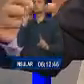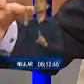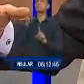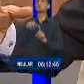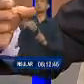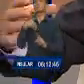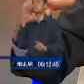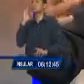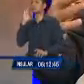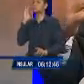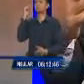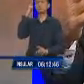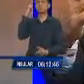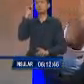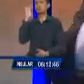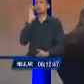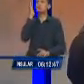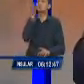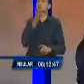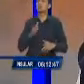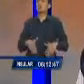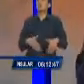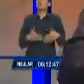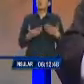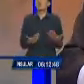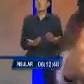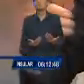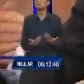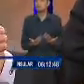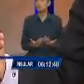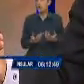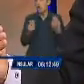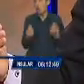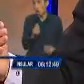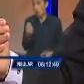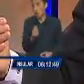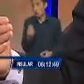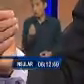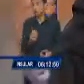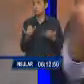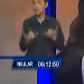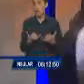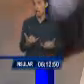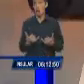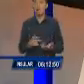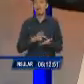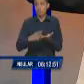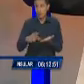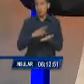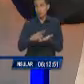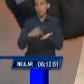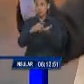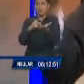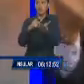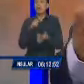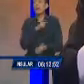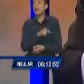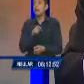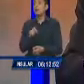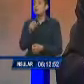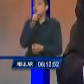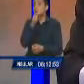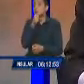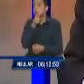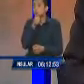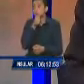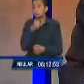proyecciones de los fondos previsionales para que estos jóvenes que hoy están aportando sepan que cuando estén viejitos no